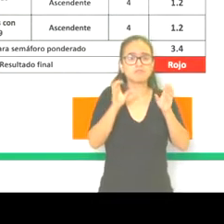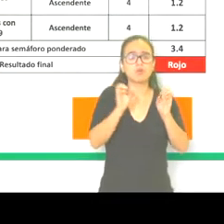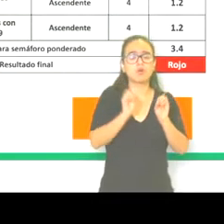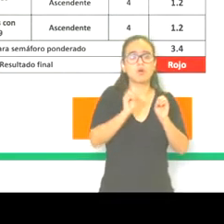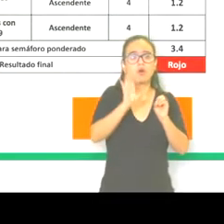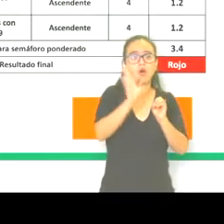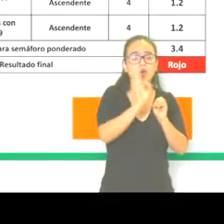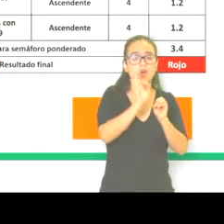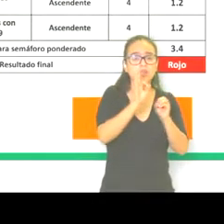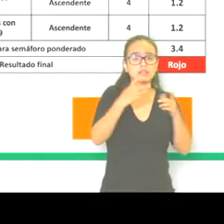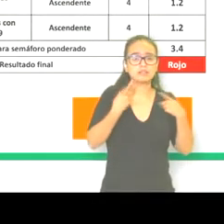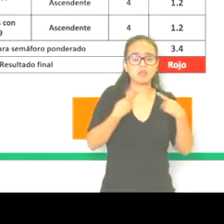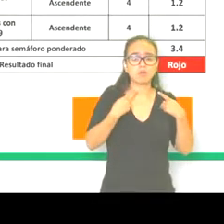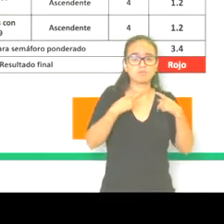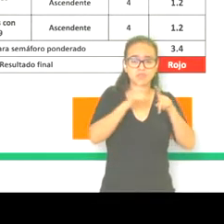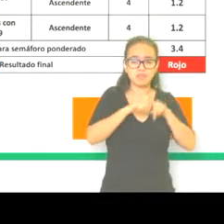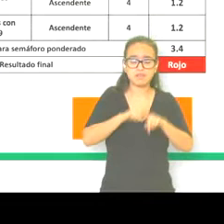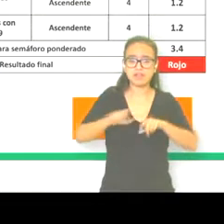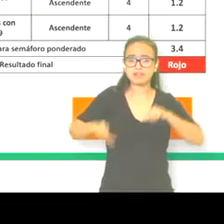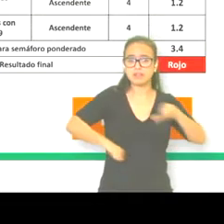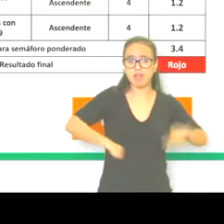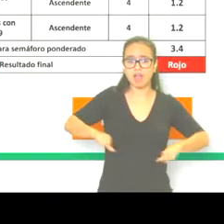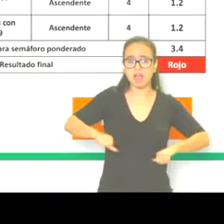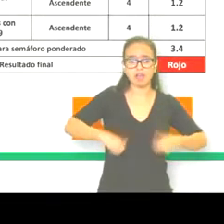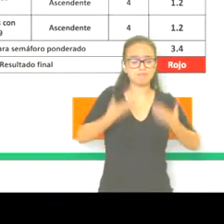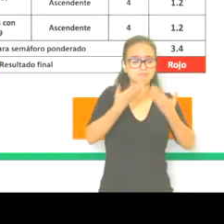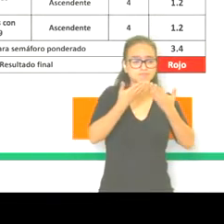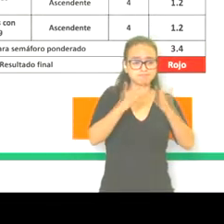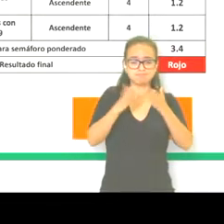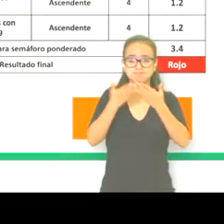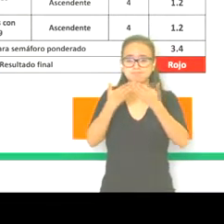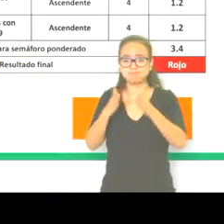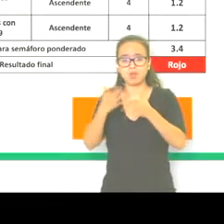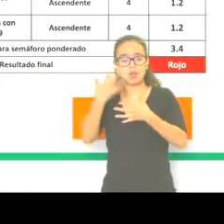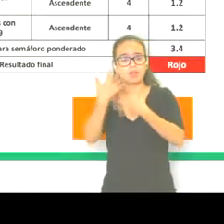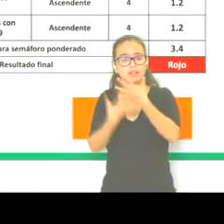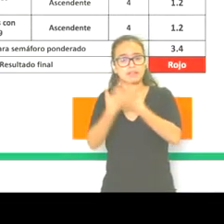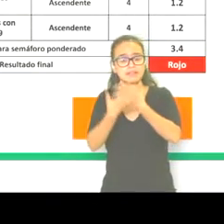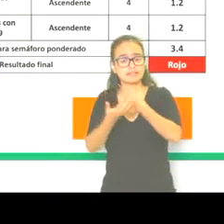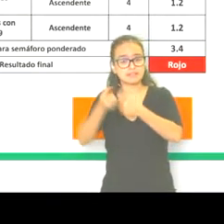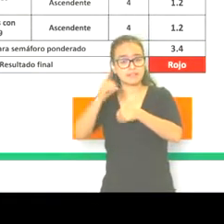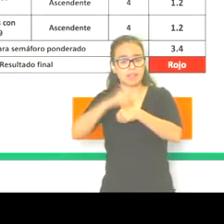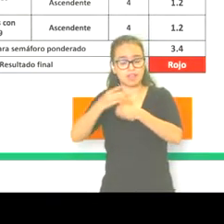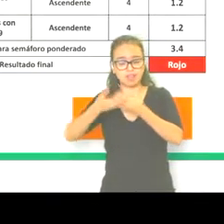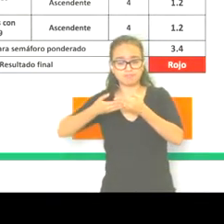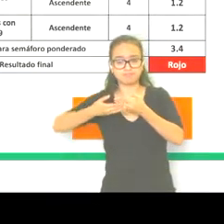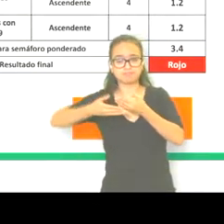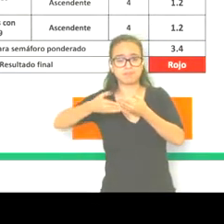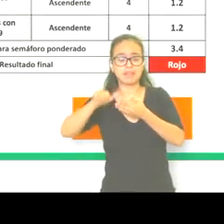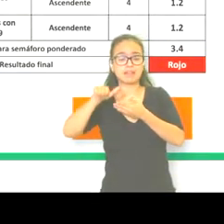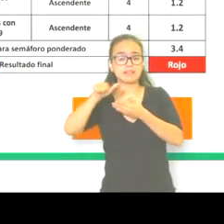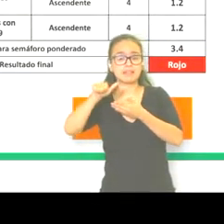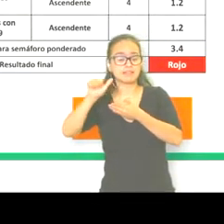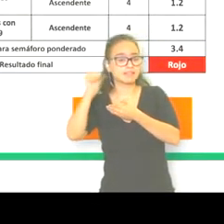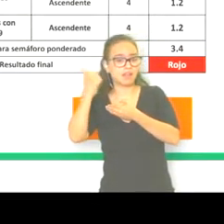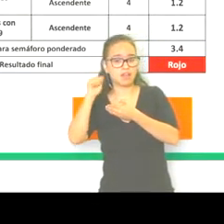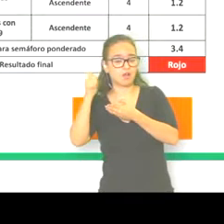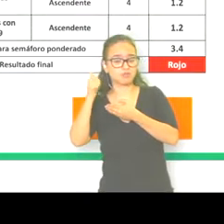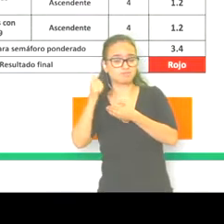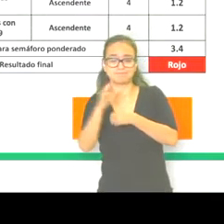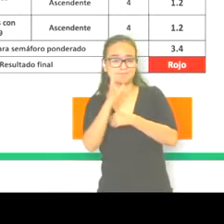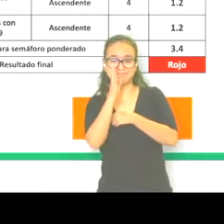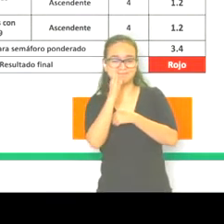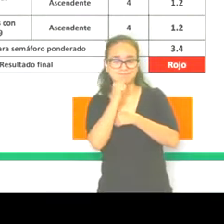o incremento de actividades que durante estos 15 días hasta el 16 de agosto pues no será factible llevar a cabo.